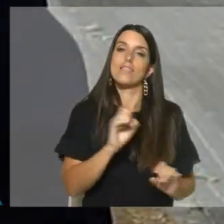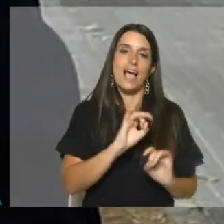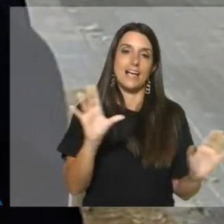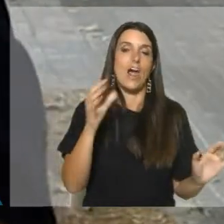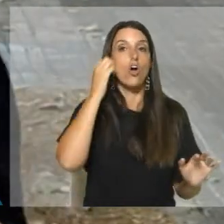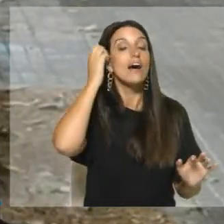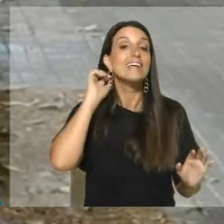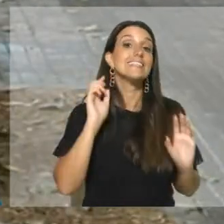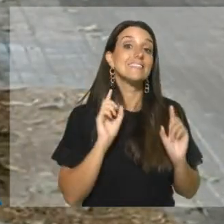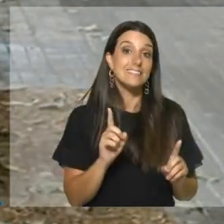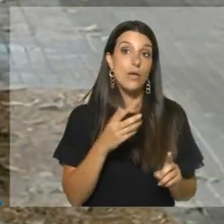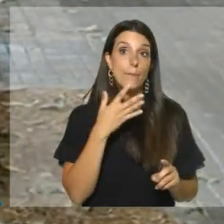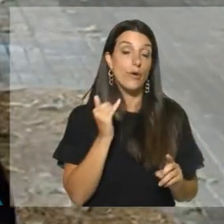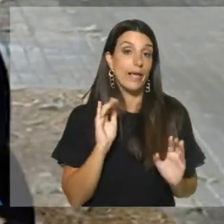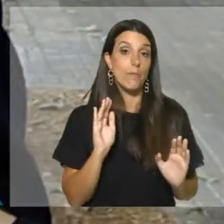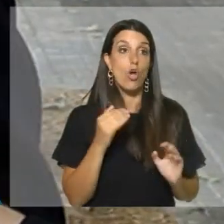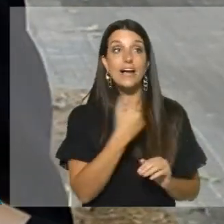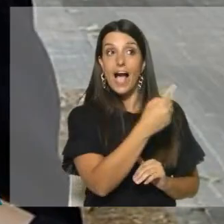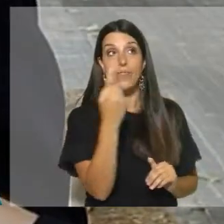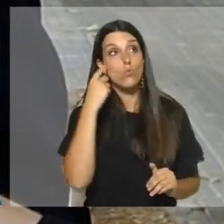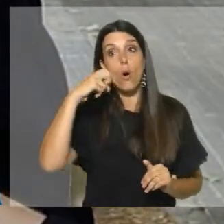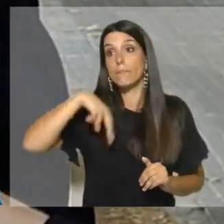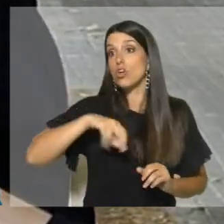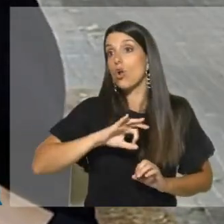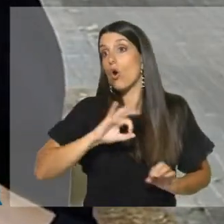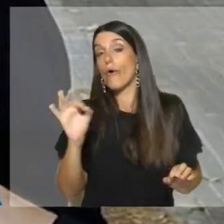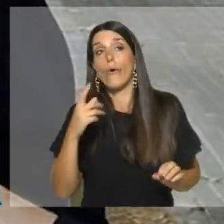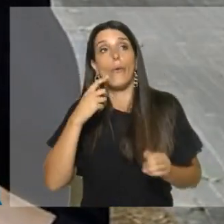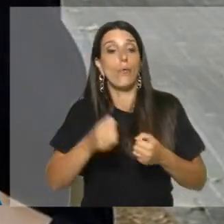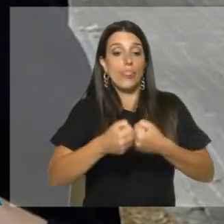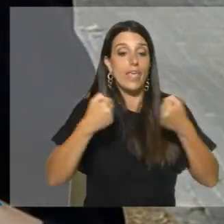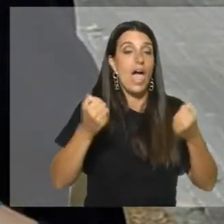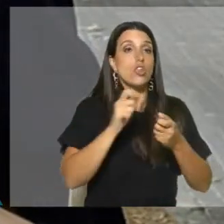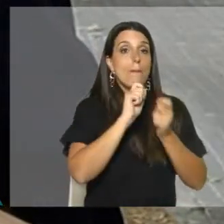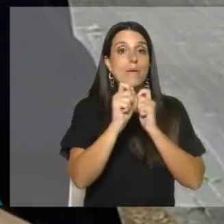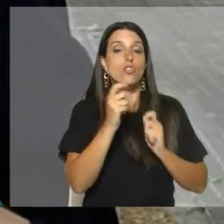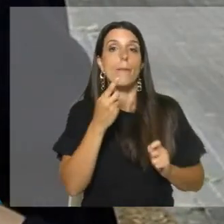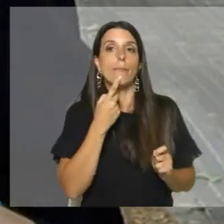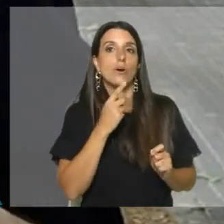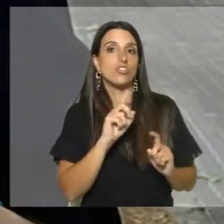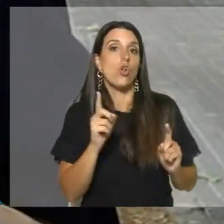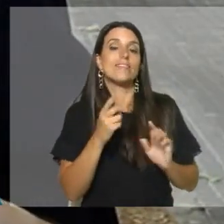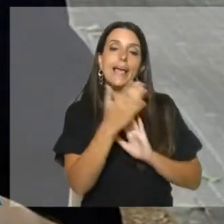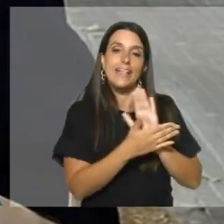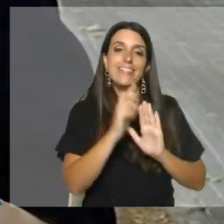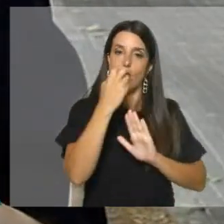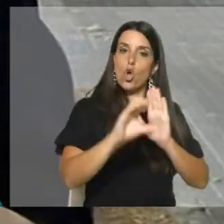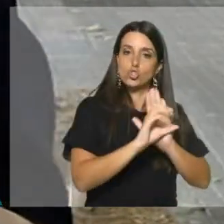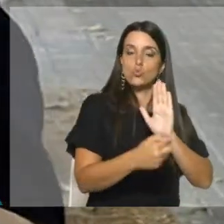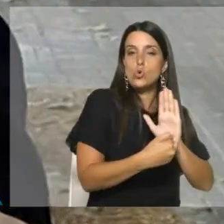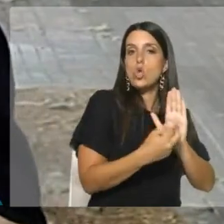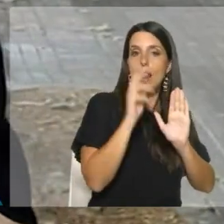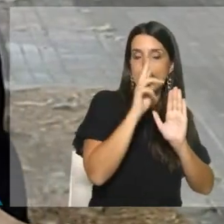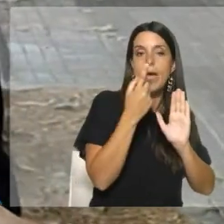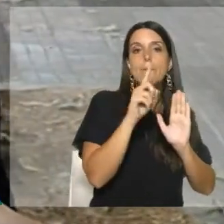nos rigiéramos por lo que cada uno piensa, o un diario, un medio, o un político, no estaremos en el Estado de Derecho. Lo que importa es lo que al final del